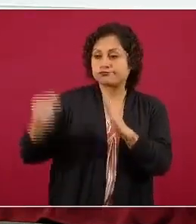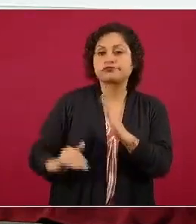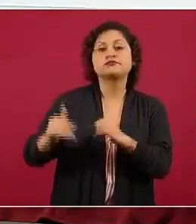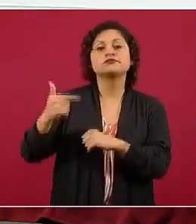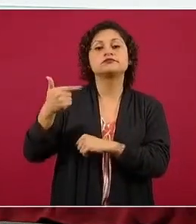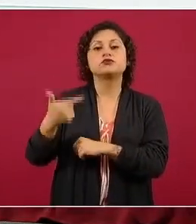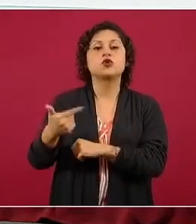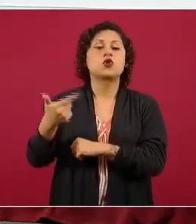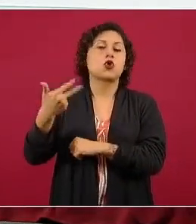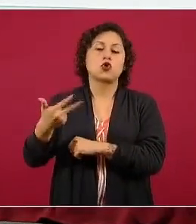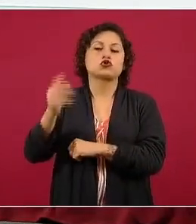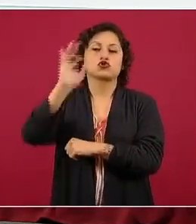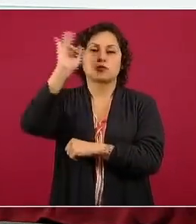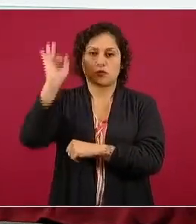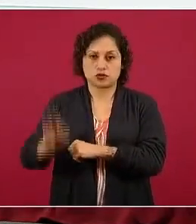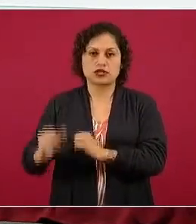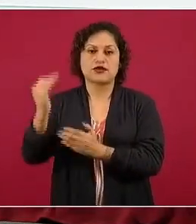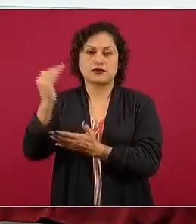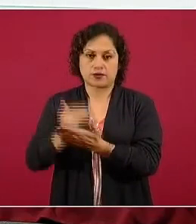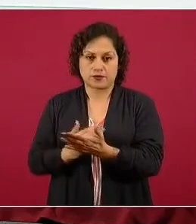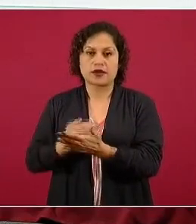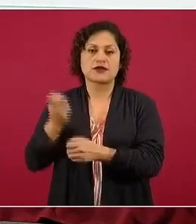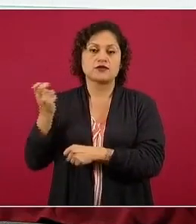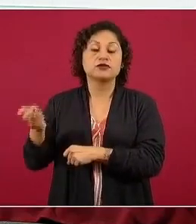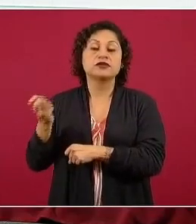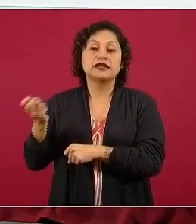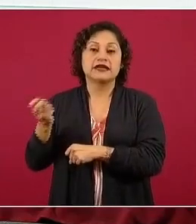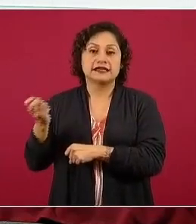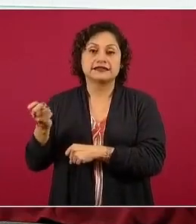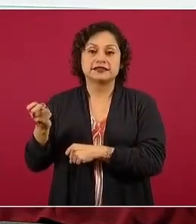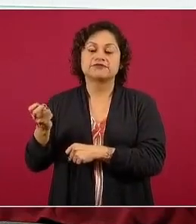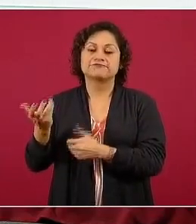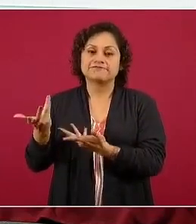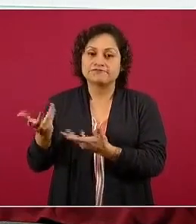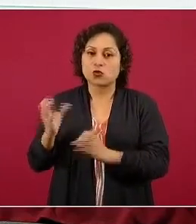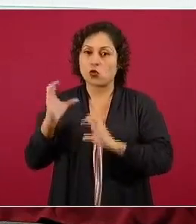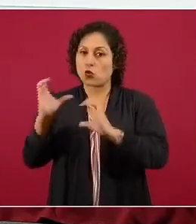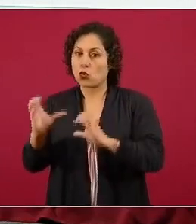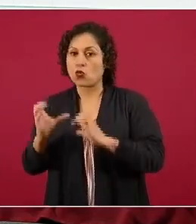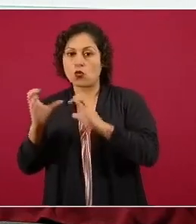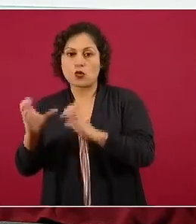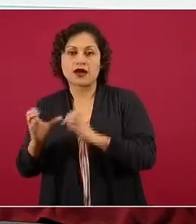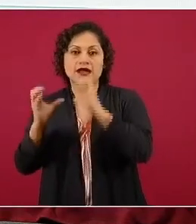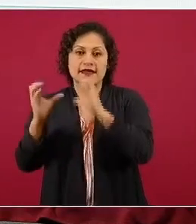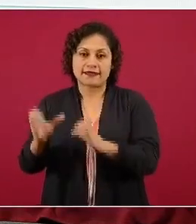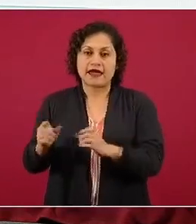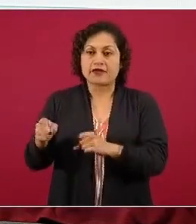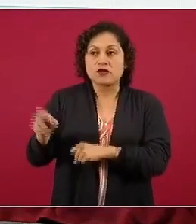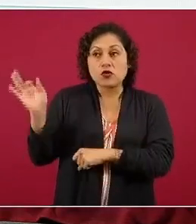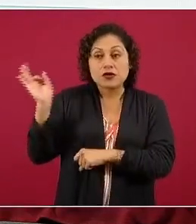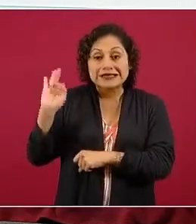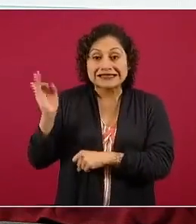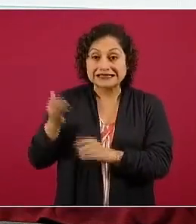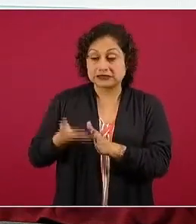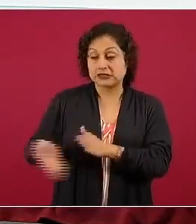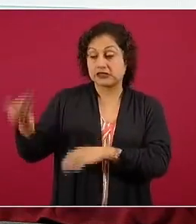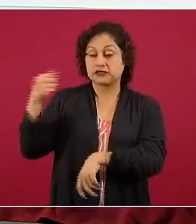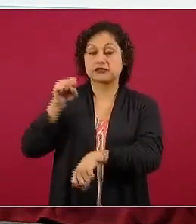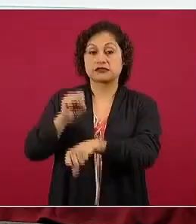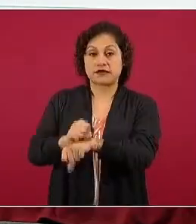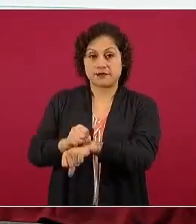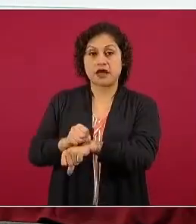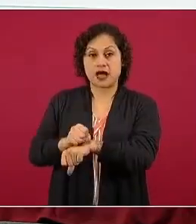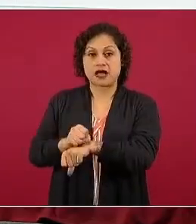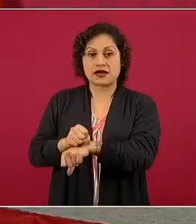y esta cantidad de menos 8% son de estos límites en donde es muy probable que al finalizar la semana todavía